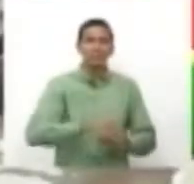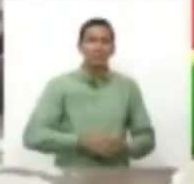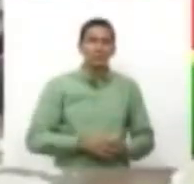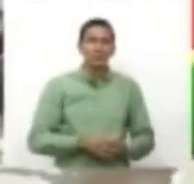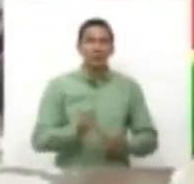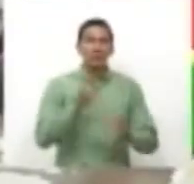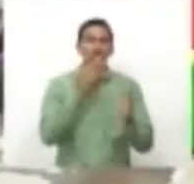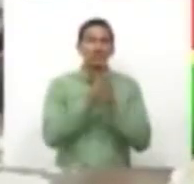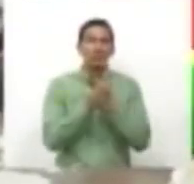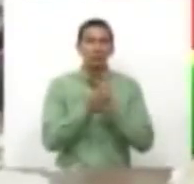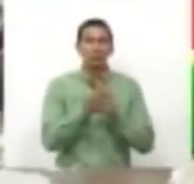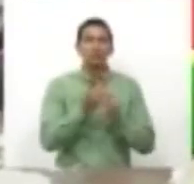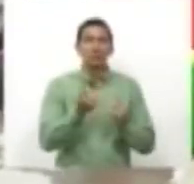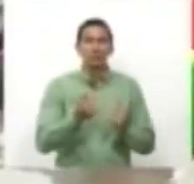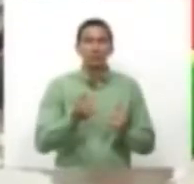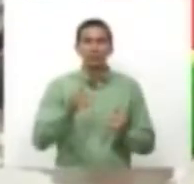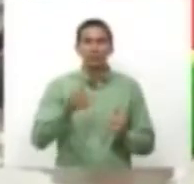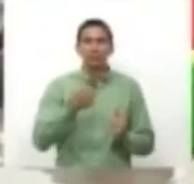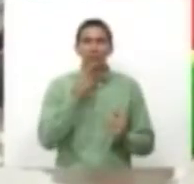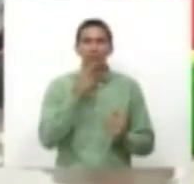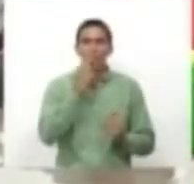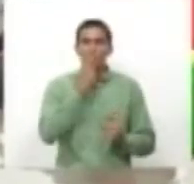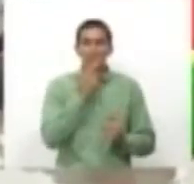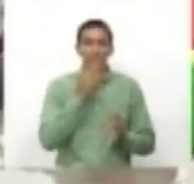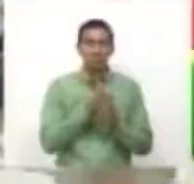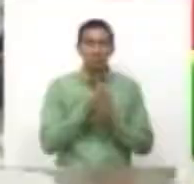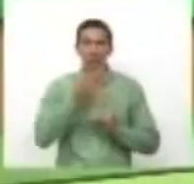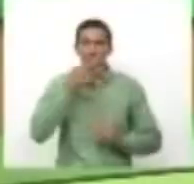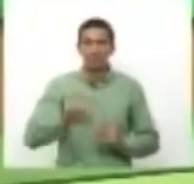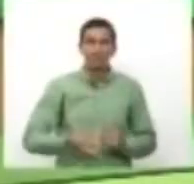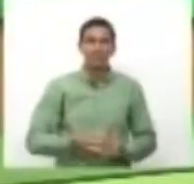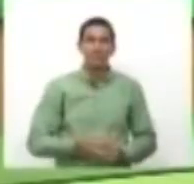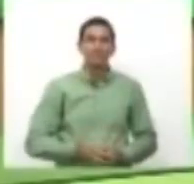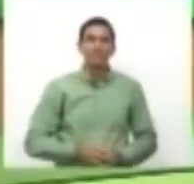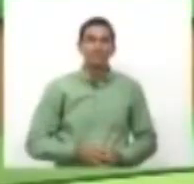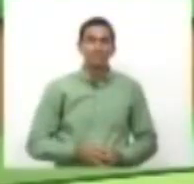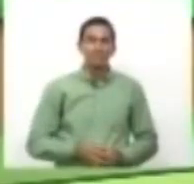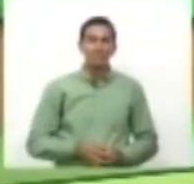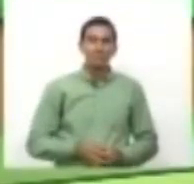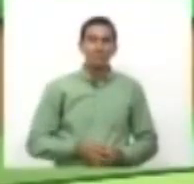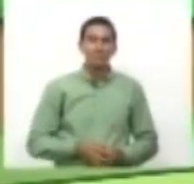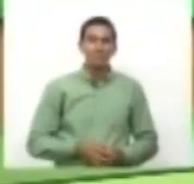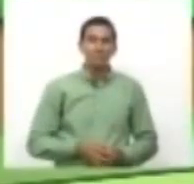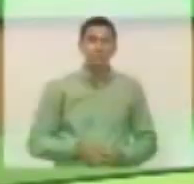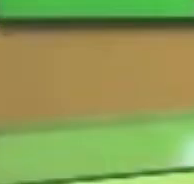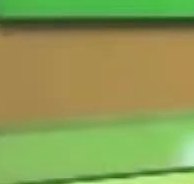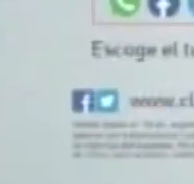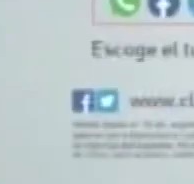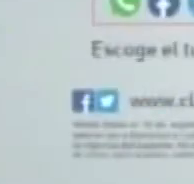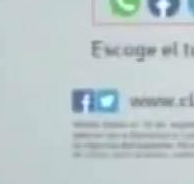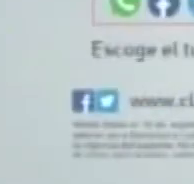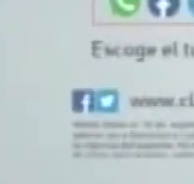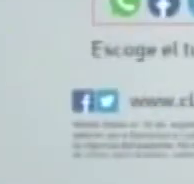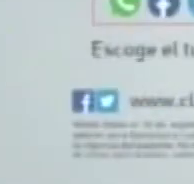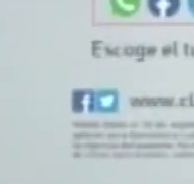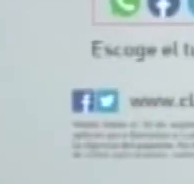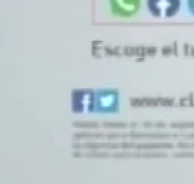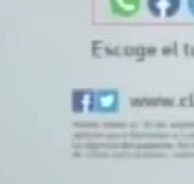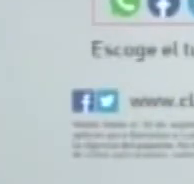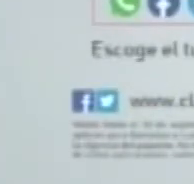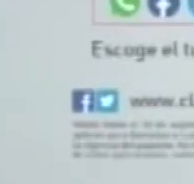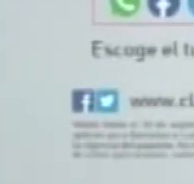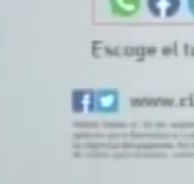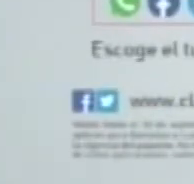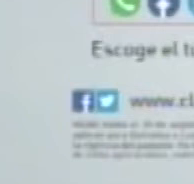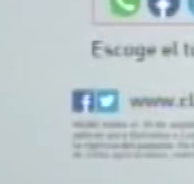desde Riohacha, con Yuri Reales Magdaniel en las noticias, un compromiso con la verdad. Oye, mi Vale, ¿y se te ha quedado el Facebook abierto y por no estar conectado te cambiaron las